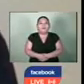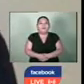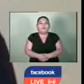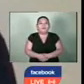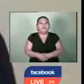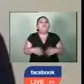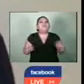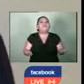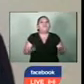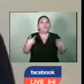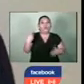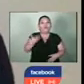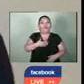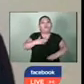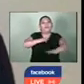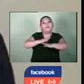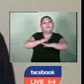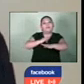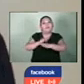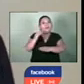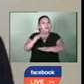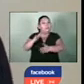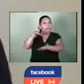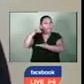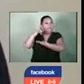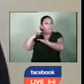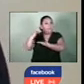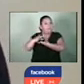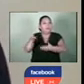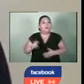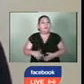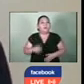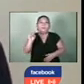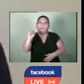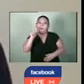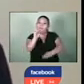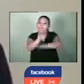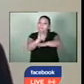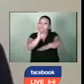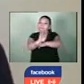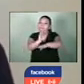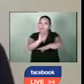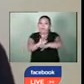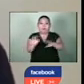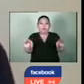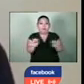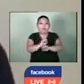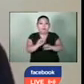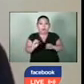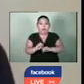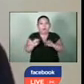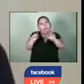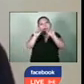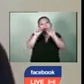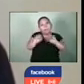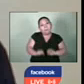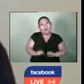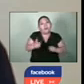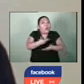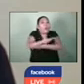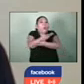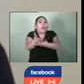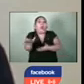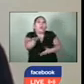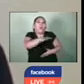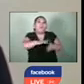¿Cómo podemos protegernos ante estas estafas? En primer lugar, se recomienda no acceder a nuestra banca en línea cuando estamos